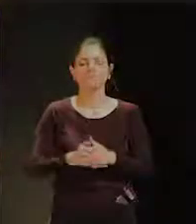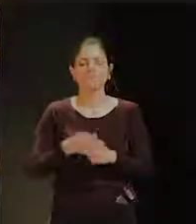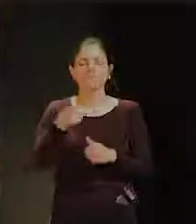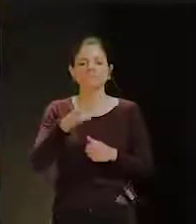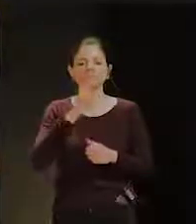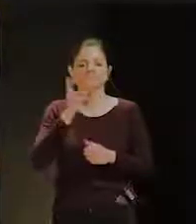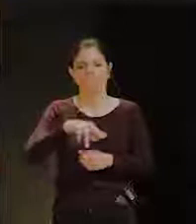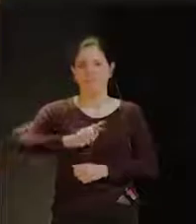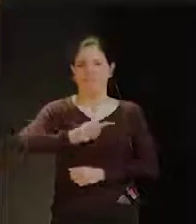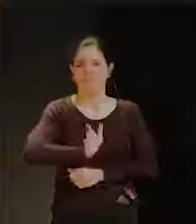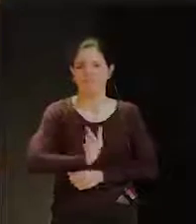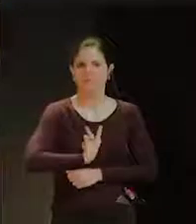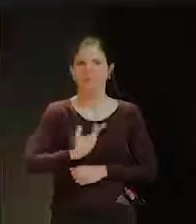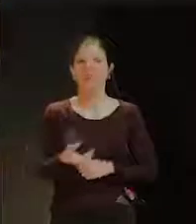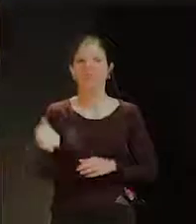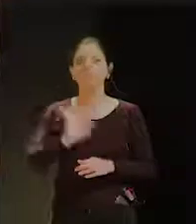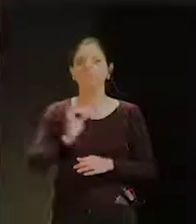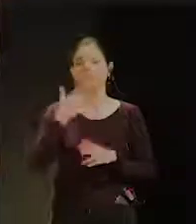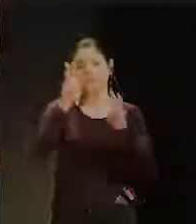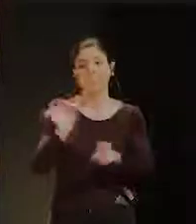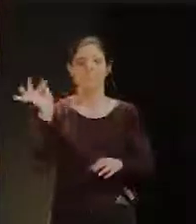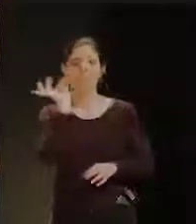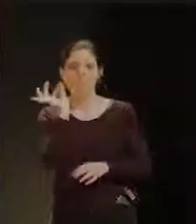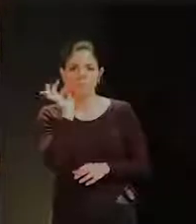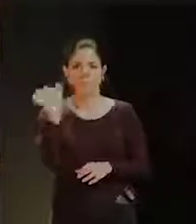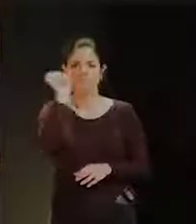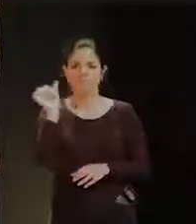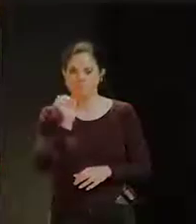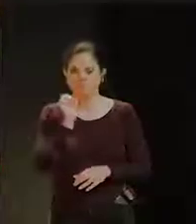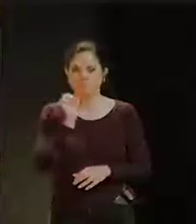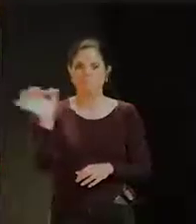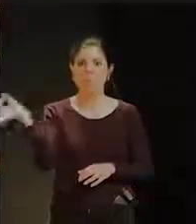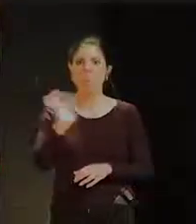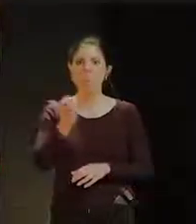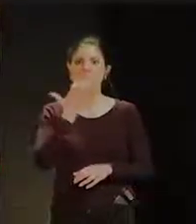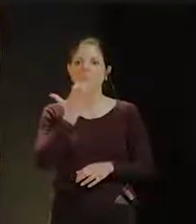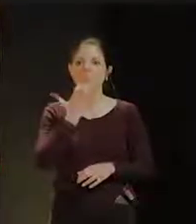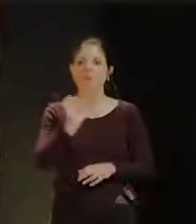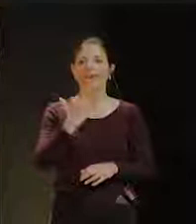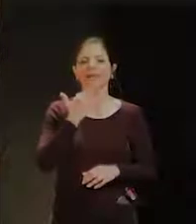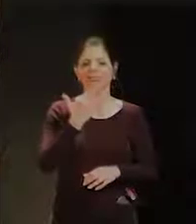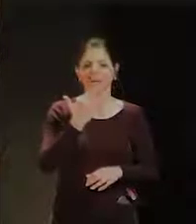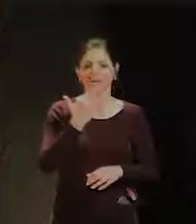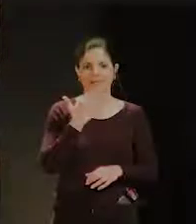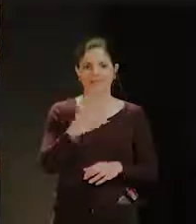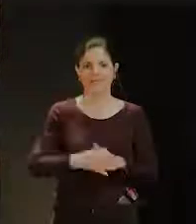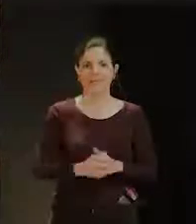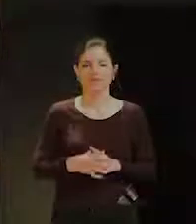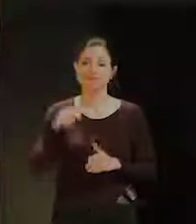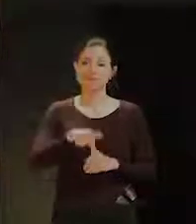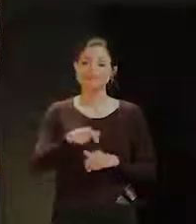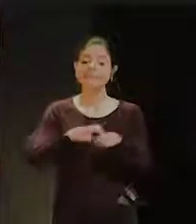ser transexual, en el caso de mujeres embarazadas, o, por ejemplo, edad. Estas